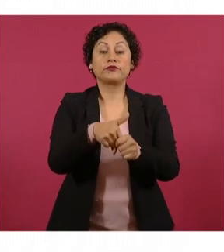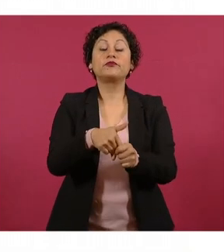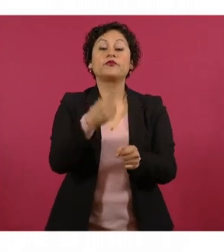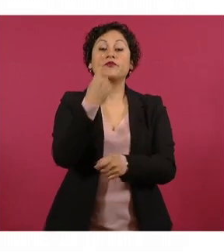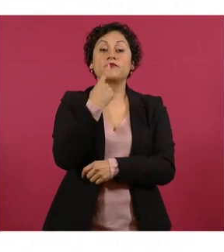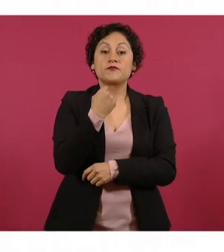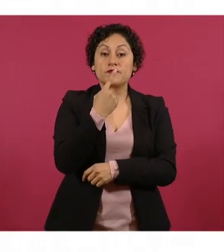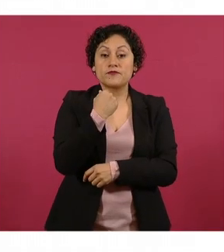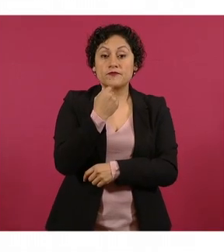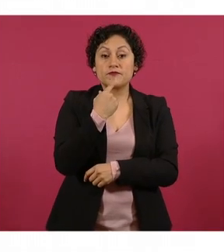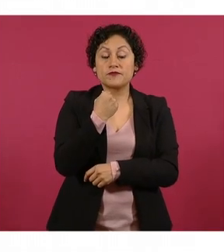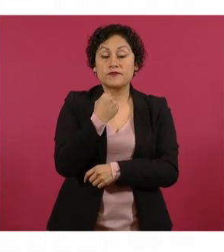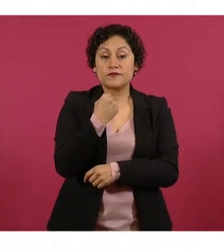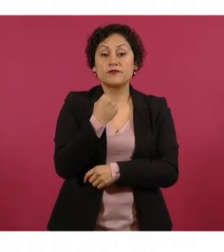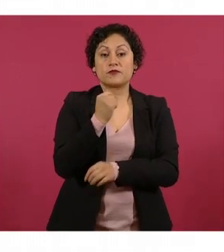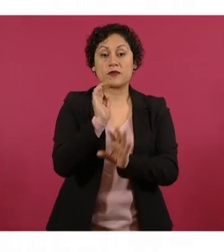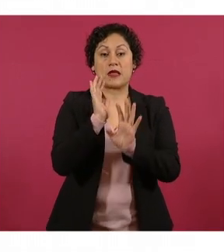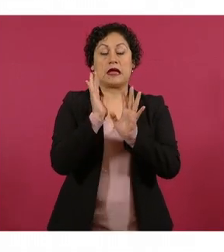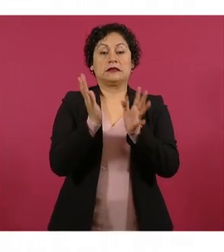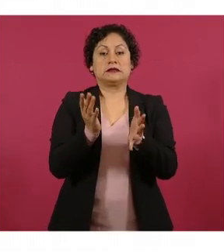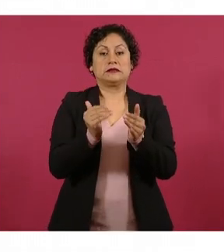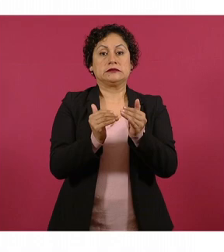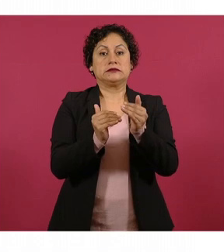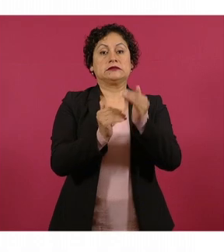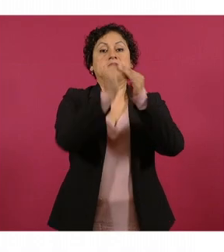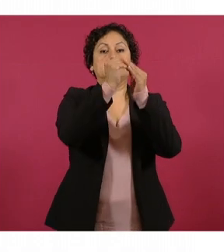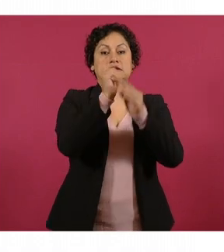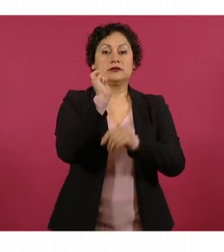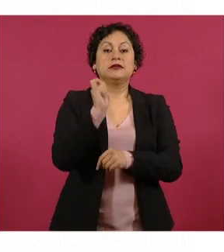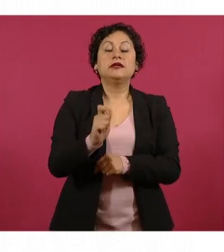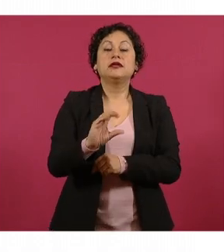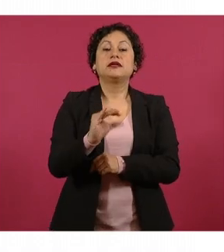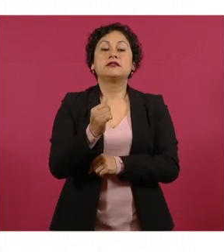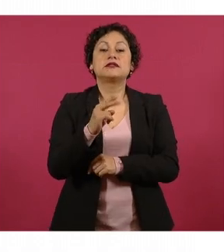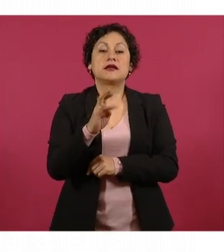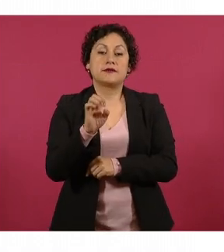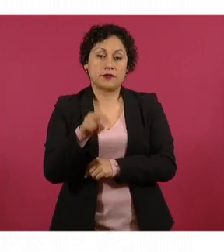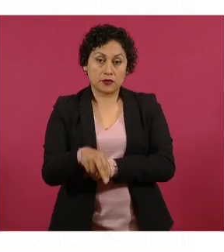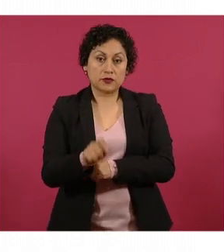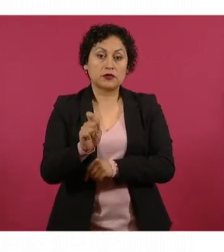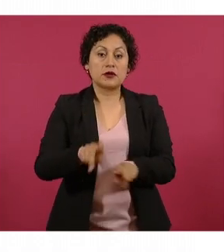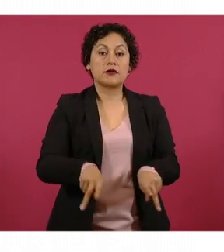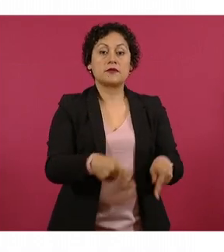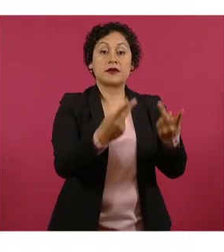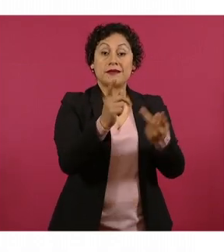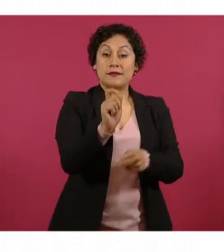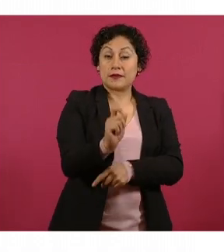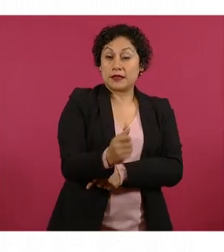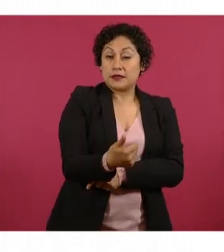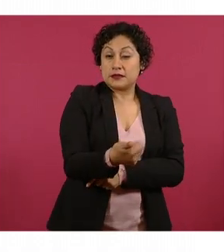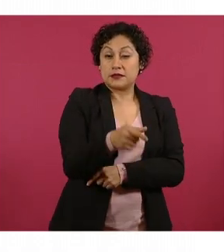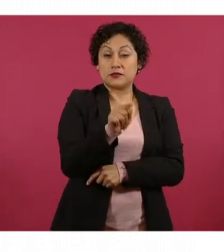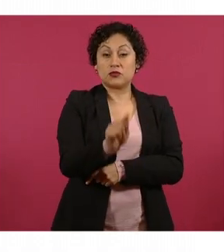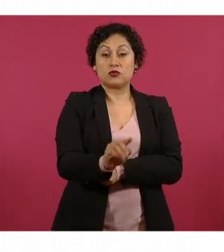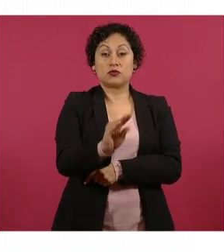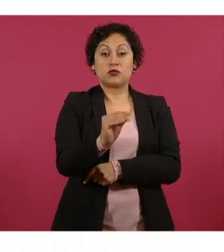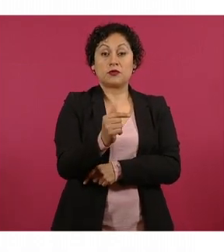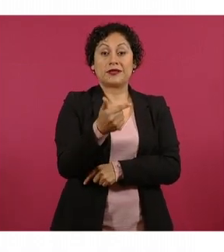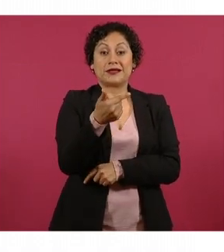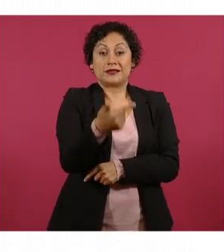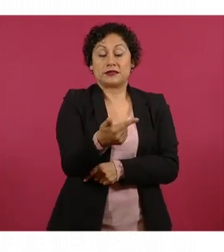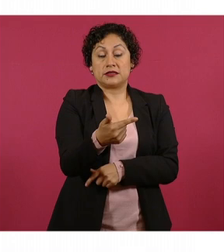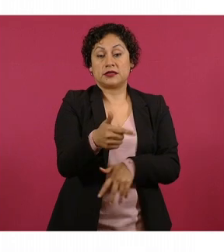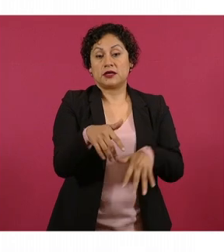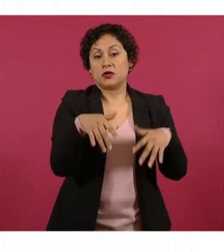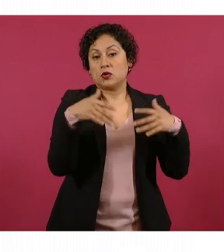y queriéndose ubicar ya en fuera de lugar, encontramos, por ejemplo, a Chevron, dándola a 26 pesos con 97 centavos, esto una